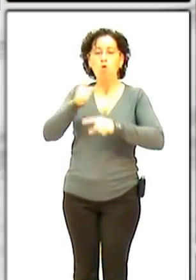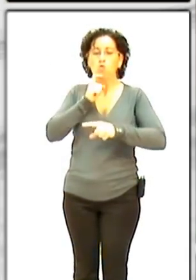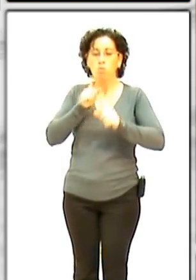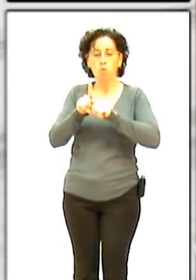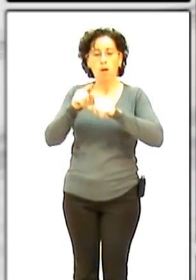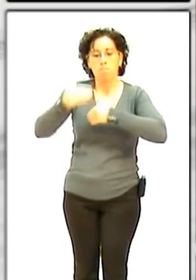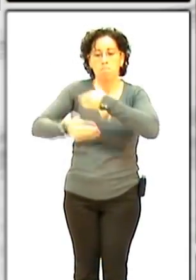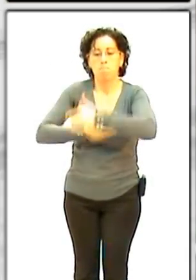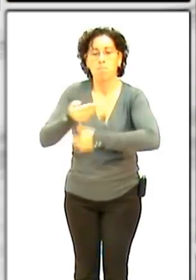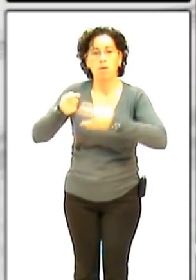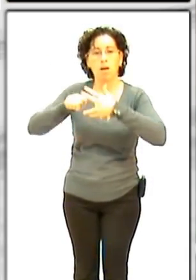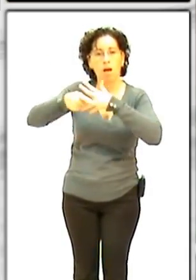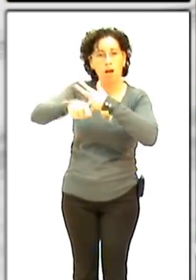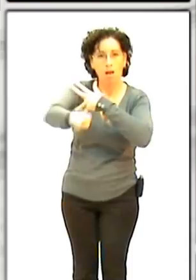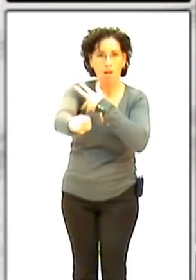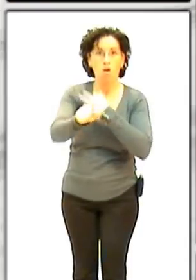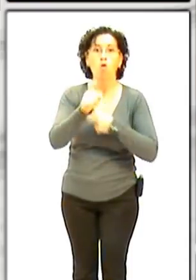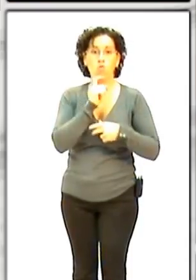pues